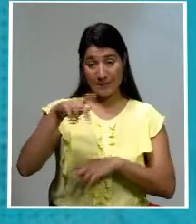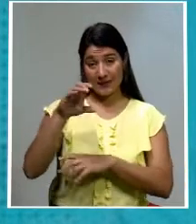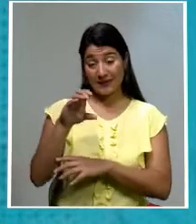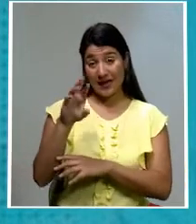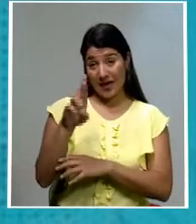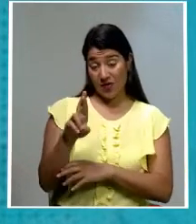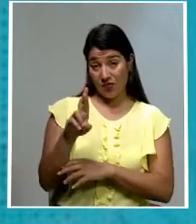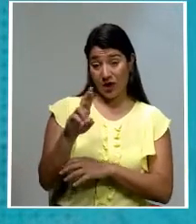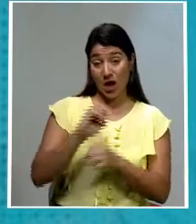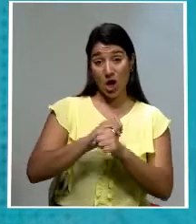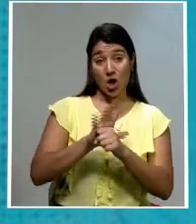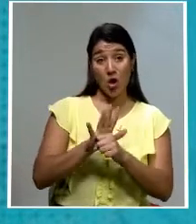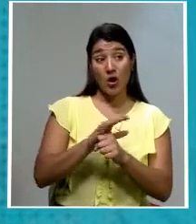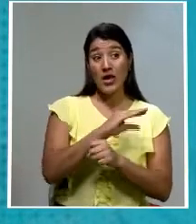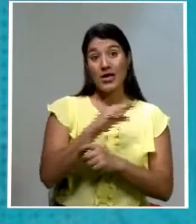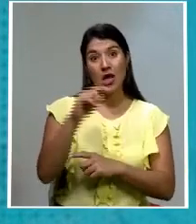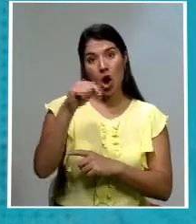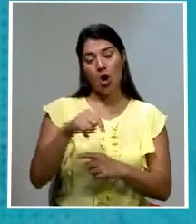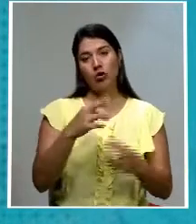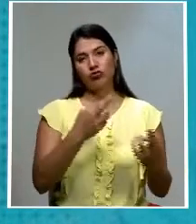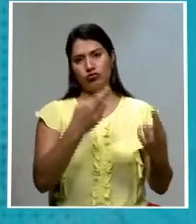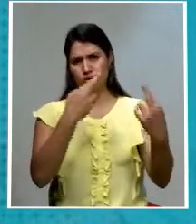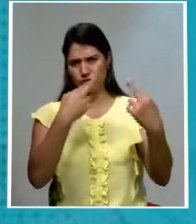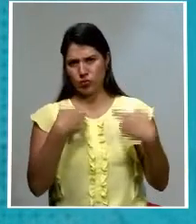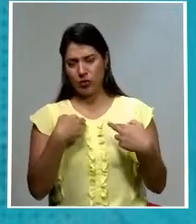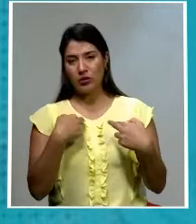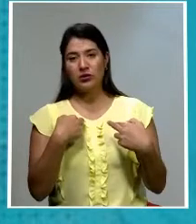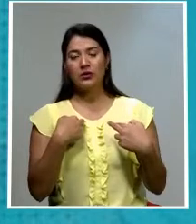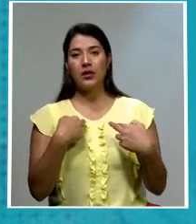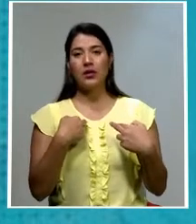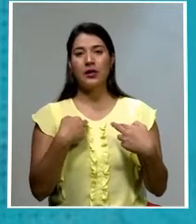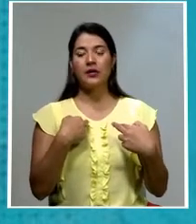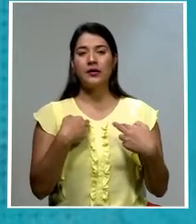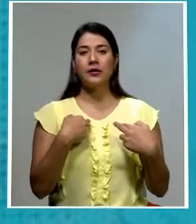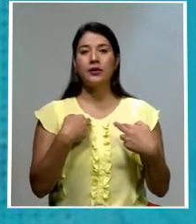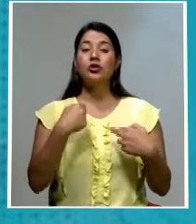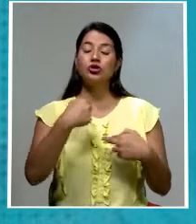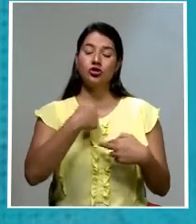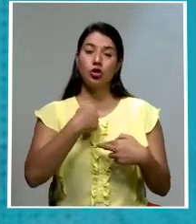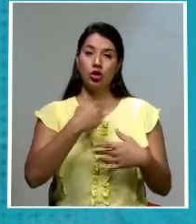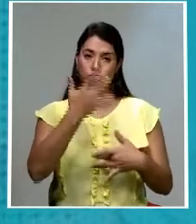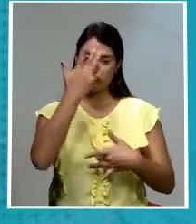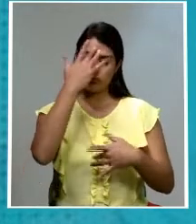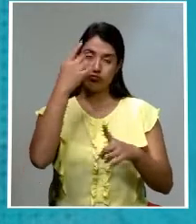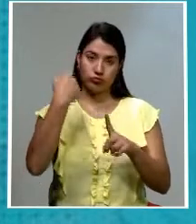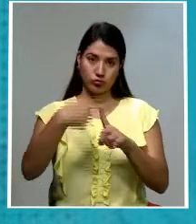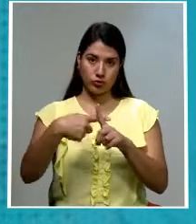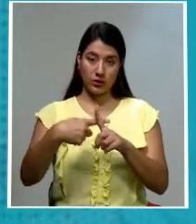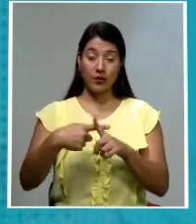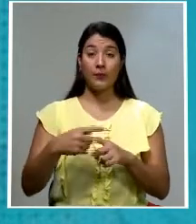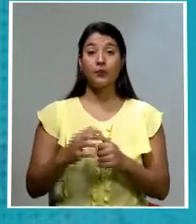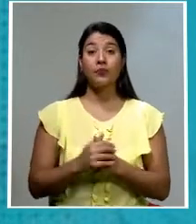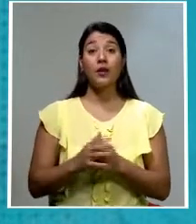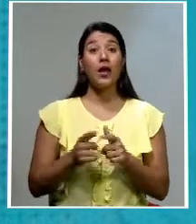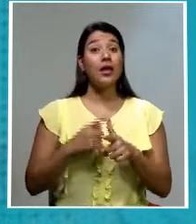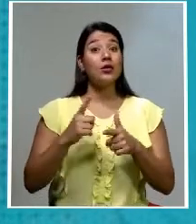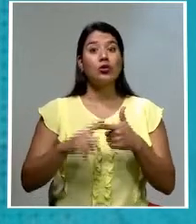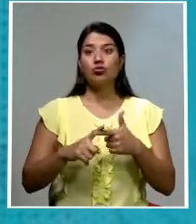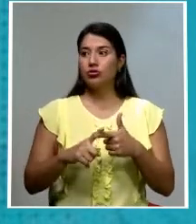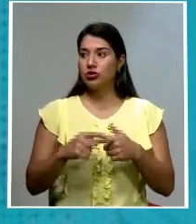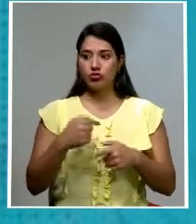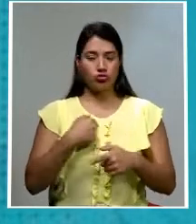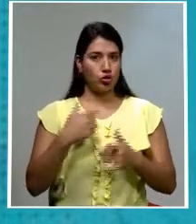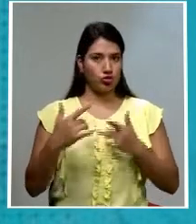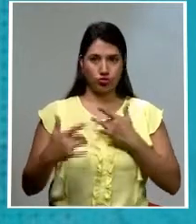COVID y hoy me han notificado hace unos minutos que soy positiva. Me mantengo